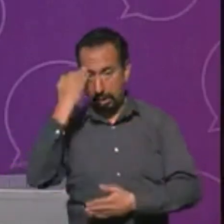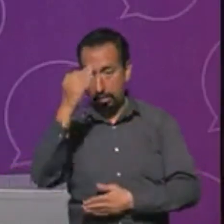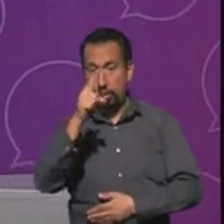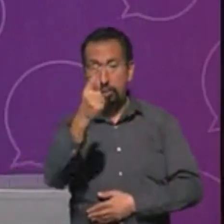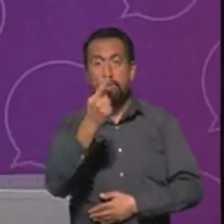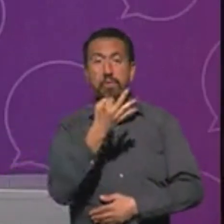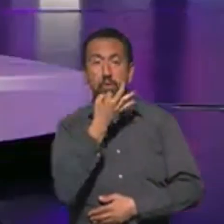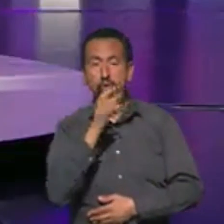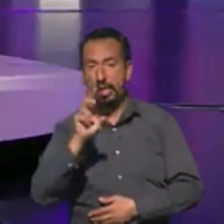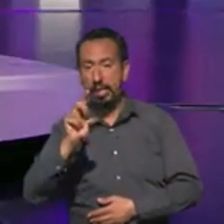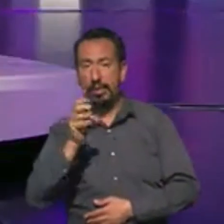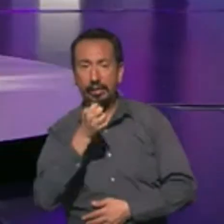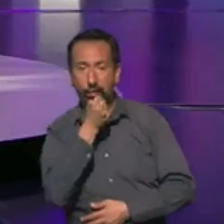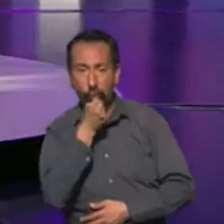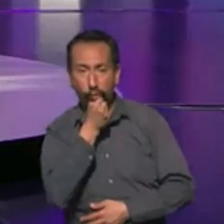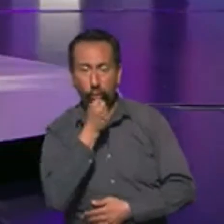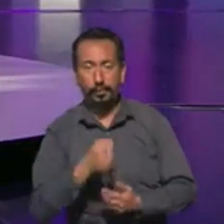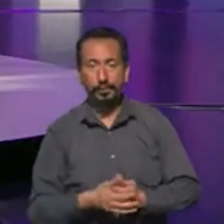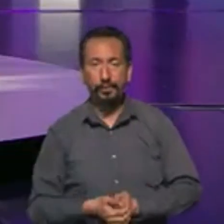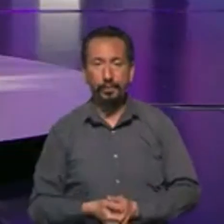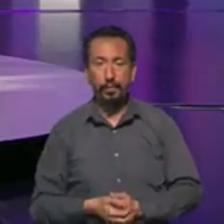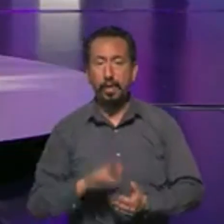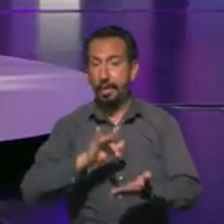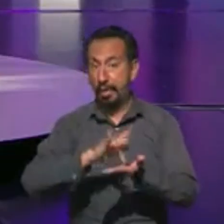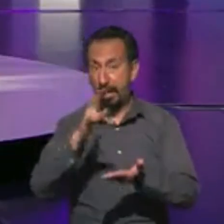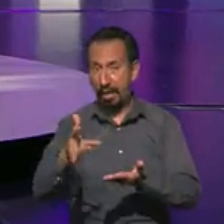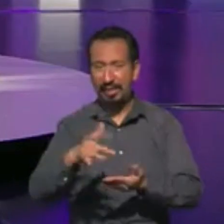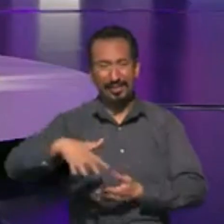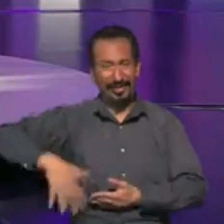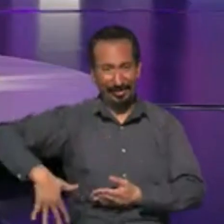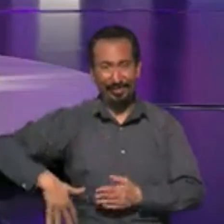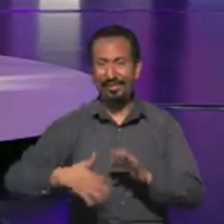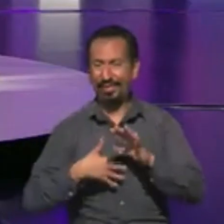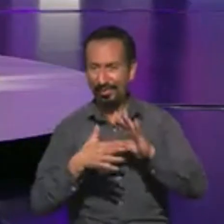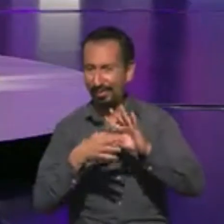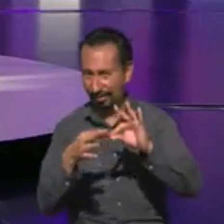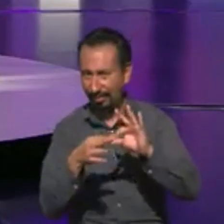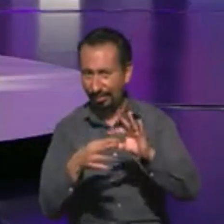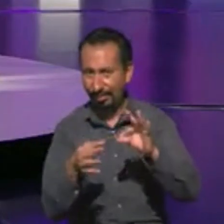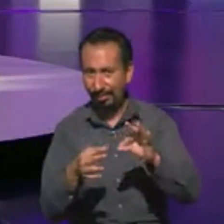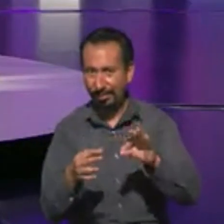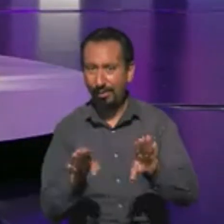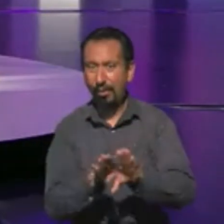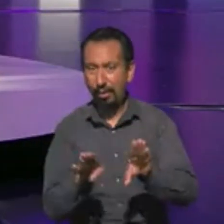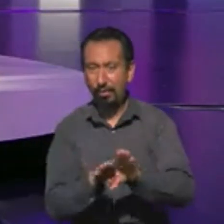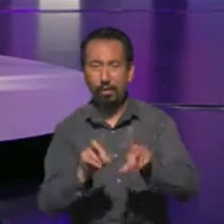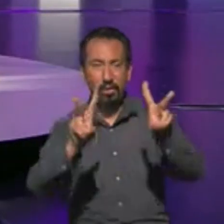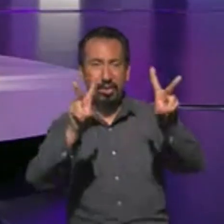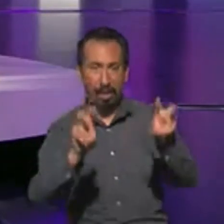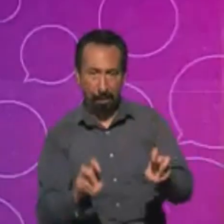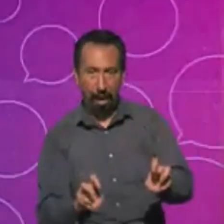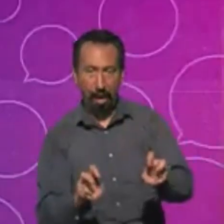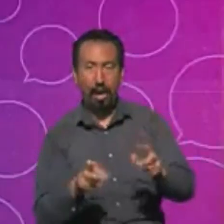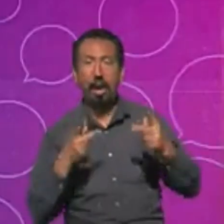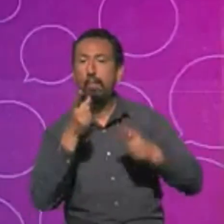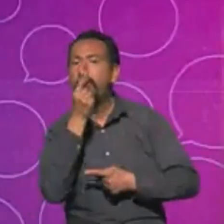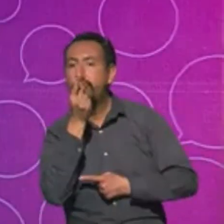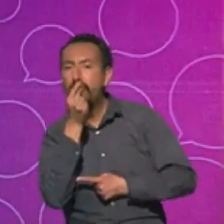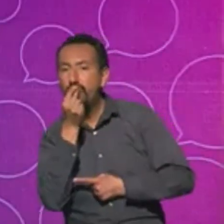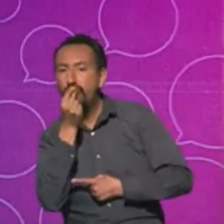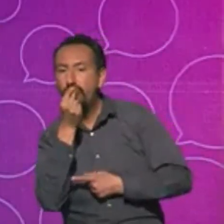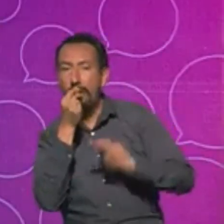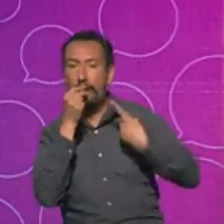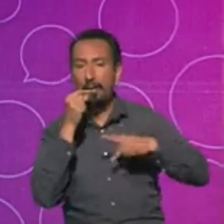y medio gracias en el primer segmento te expliqué acerca del tema de proximidad y de la